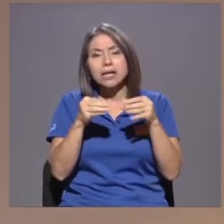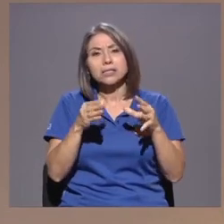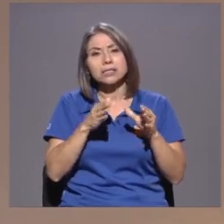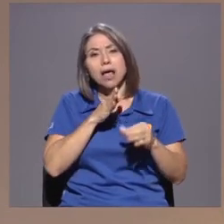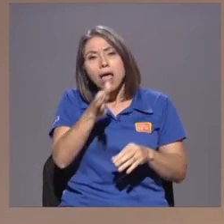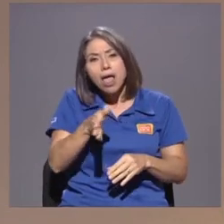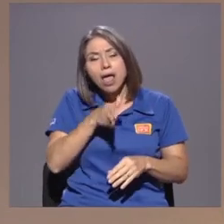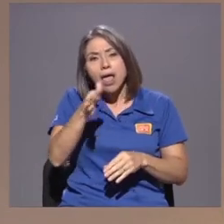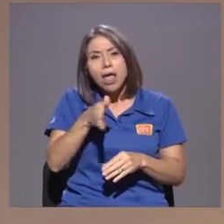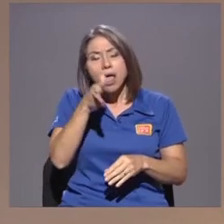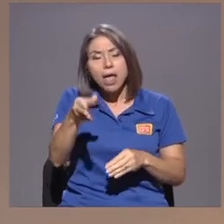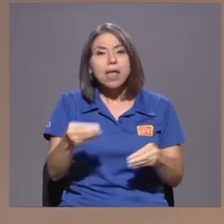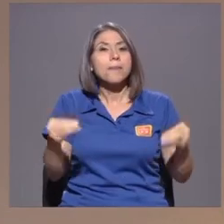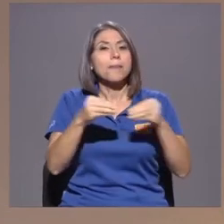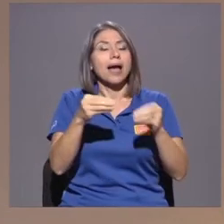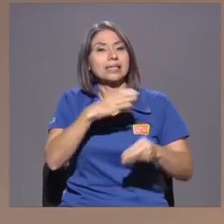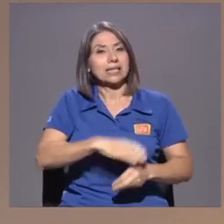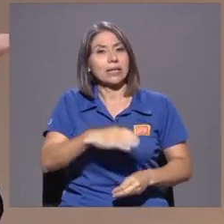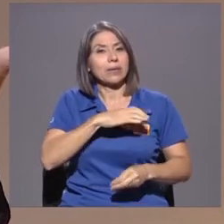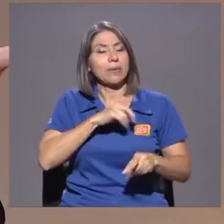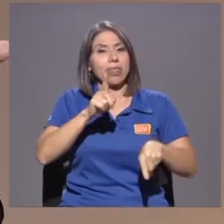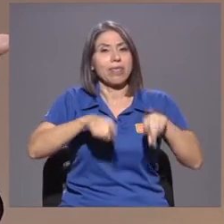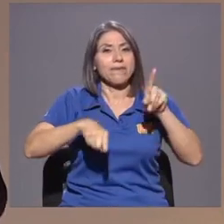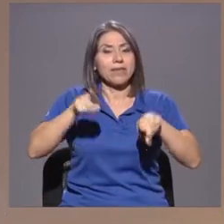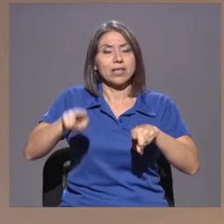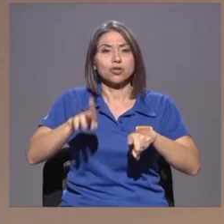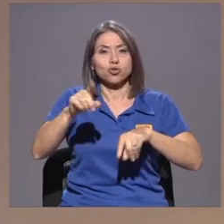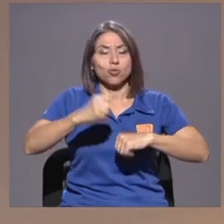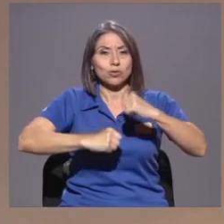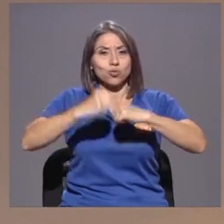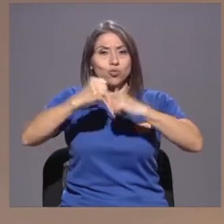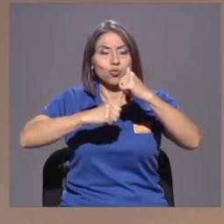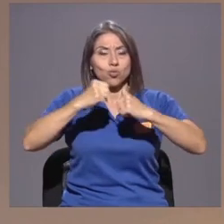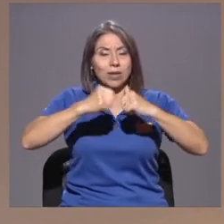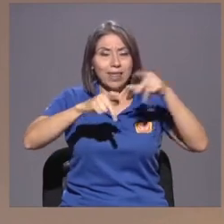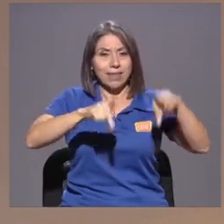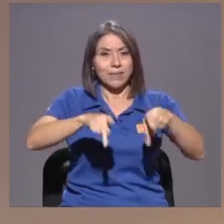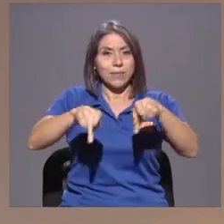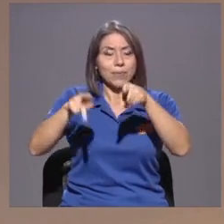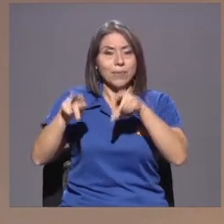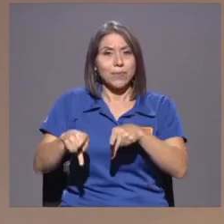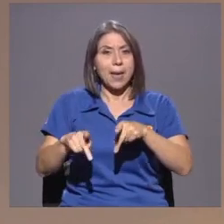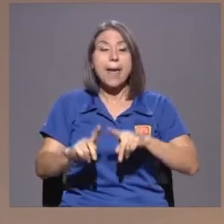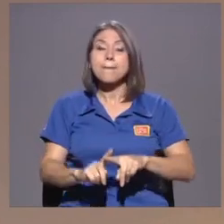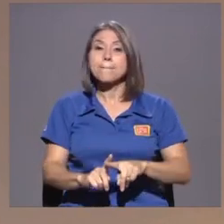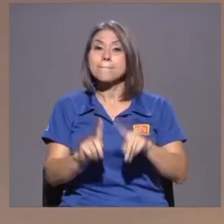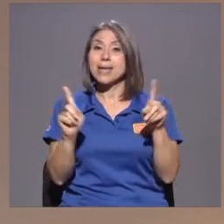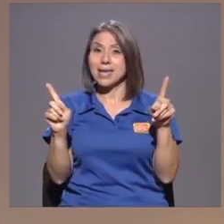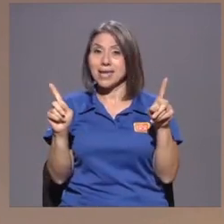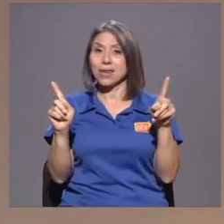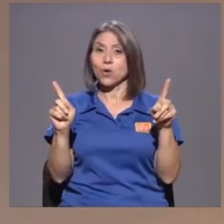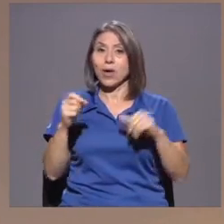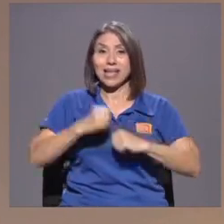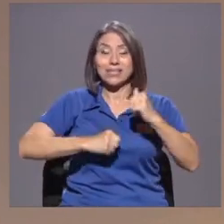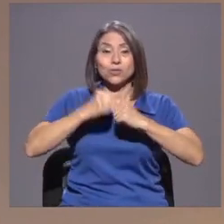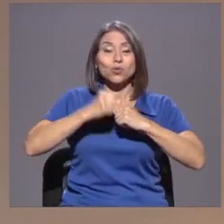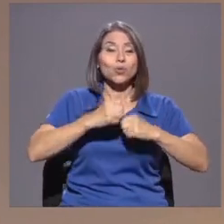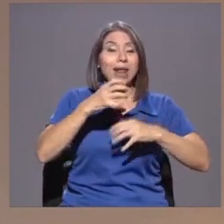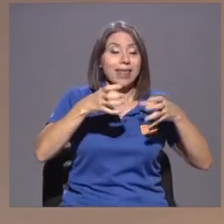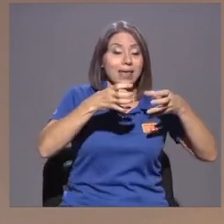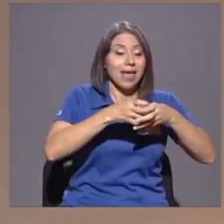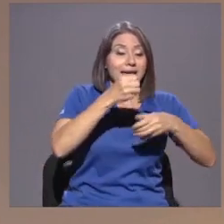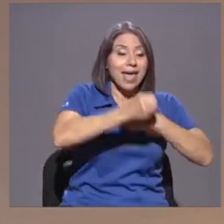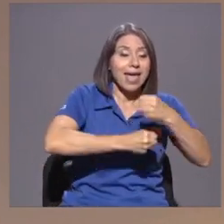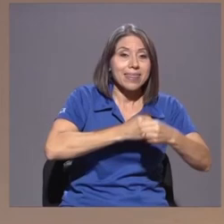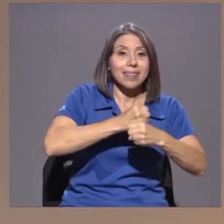diversos en su estructura demográfica pero pero en pero en términos de la estructura tarifaria es